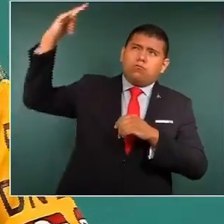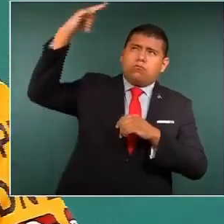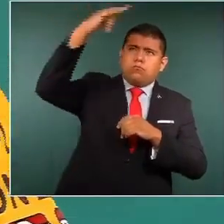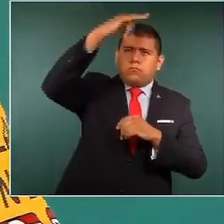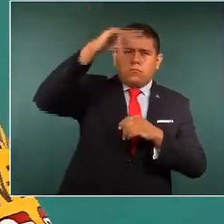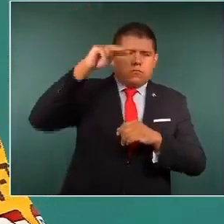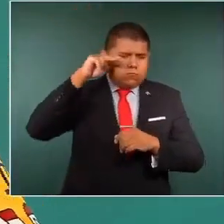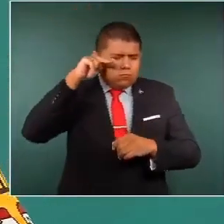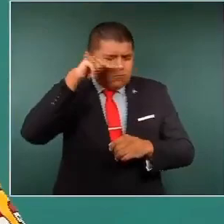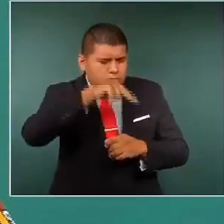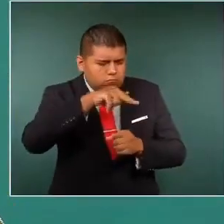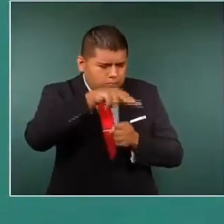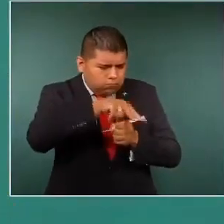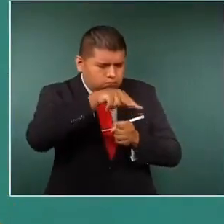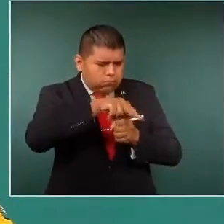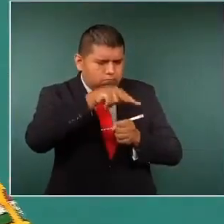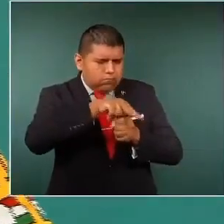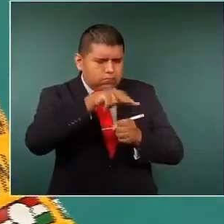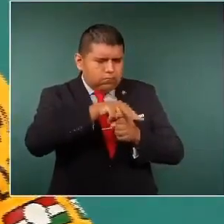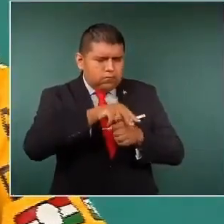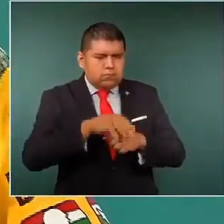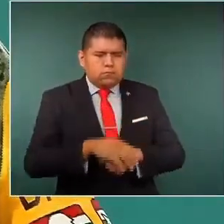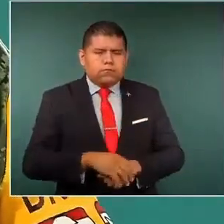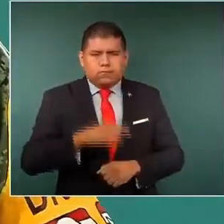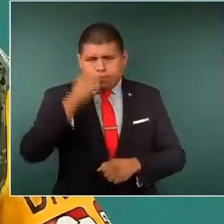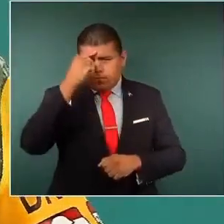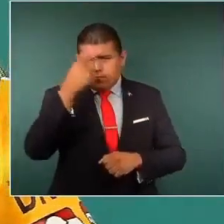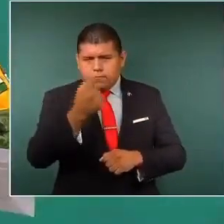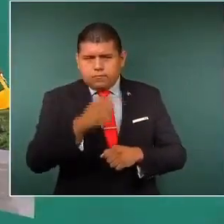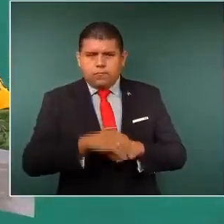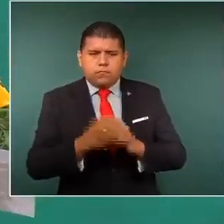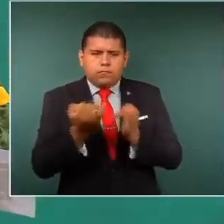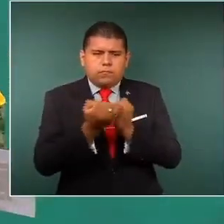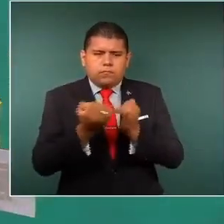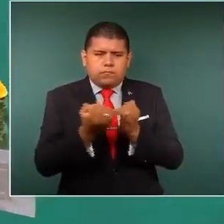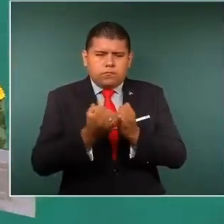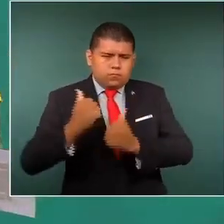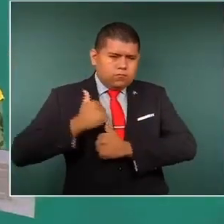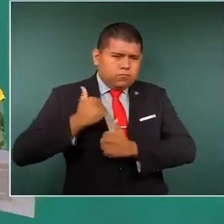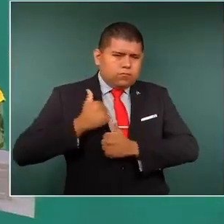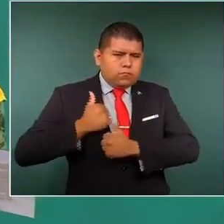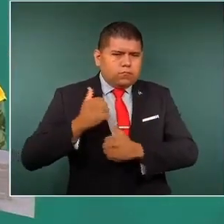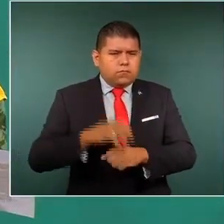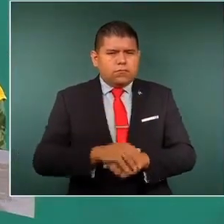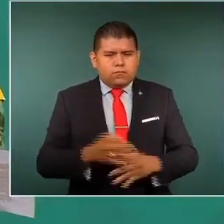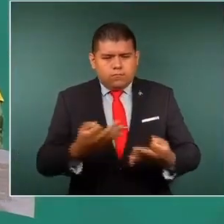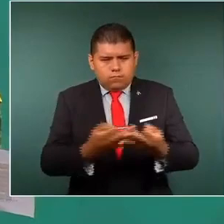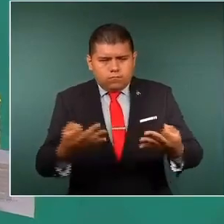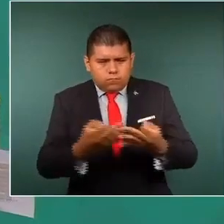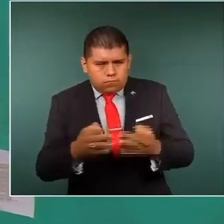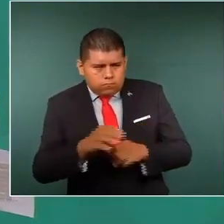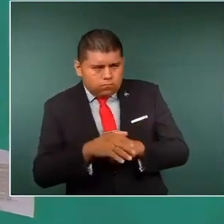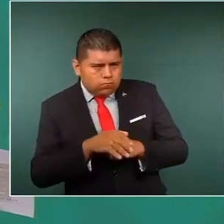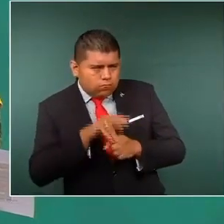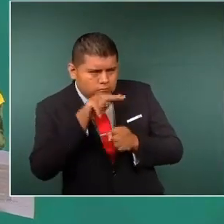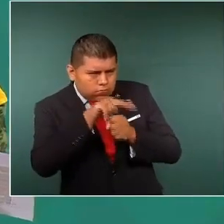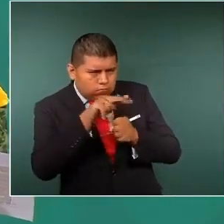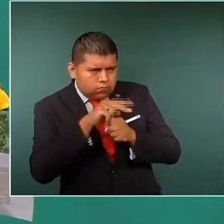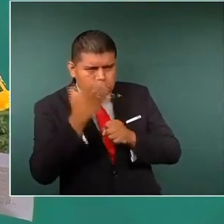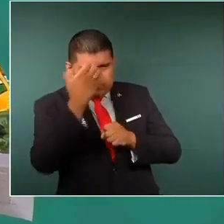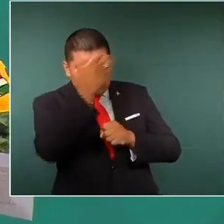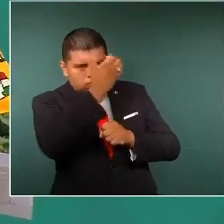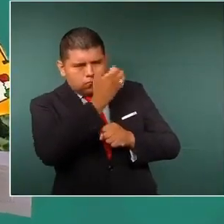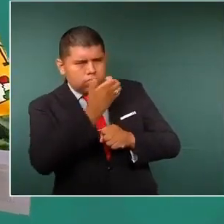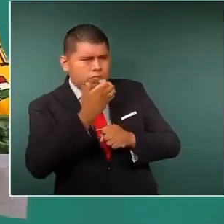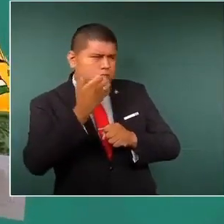con plataformas aéreas de inteligencia. Y el personal de campo que está desplegado mantiene una vigilancia sobre